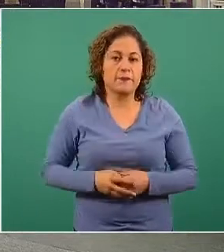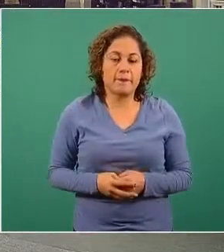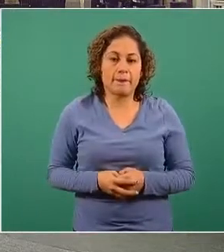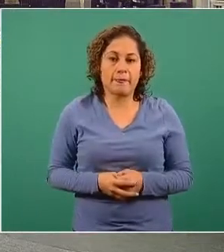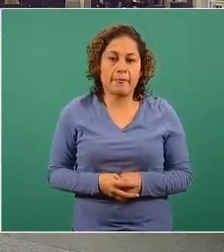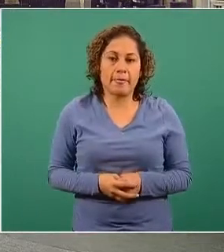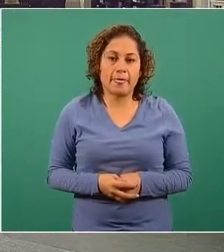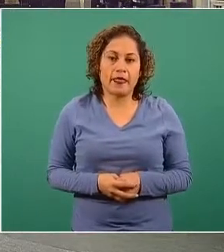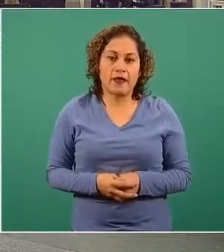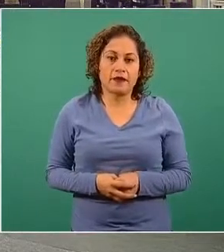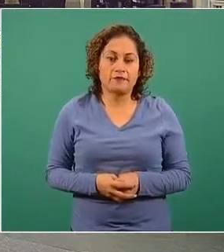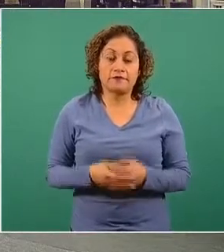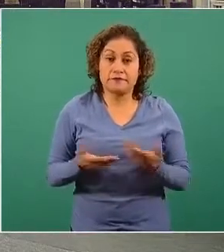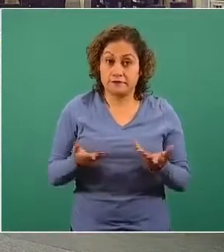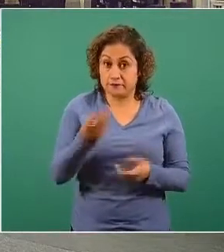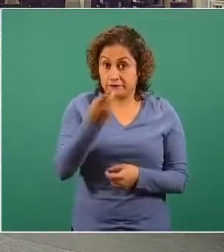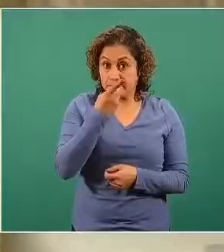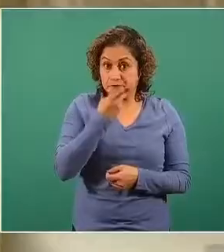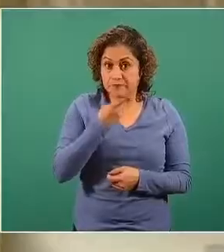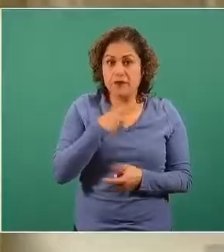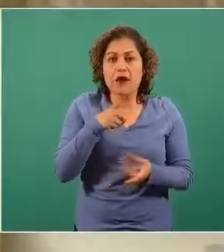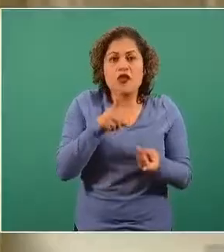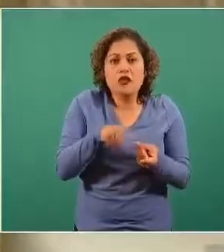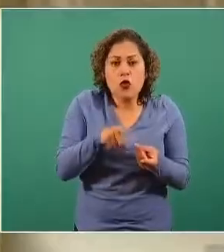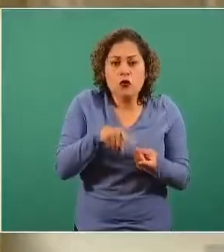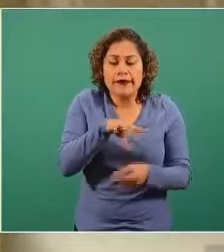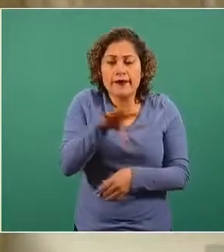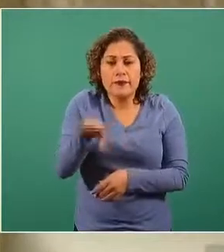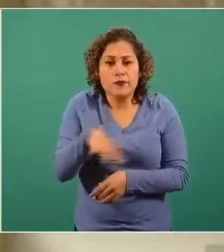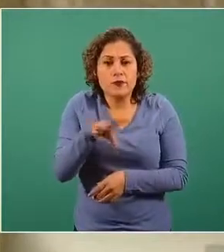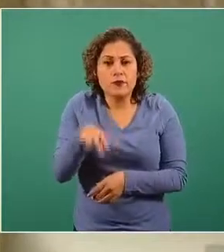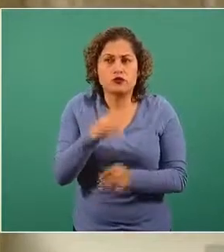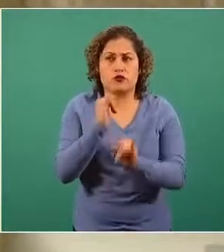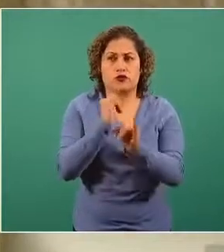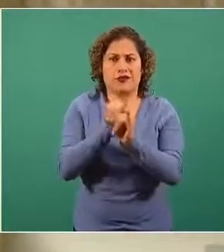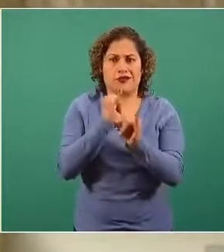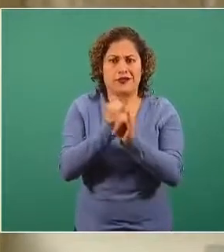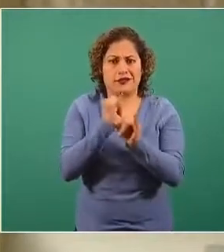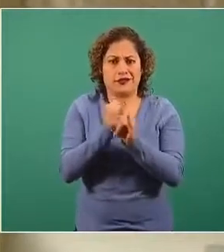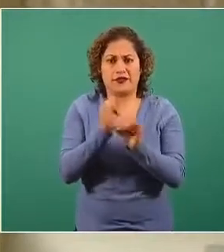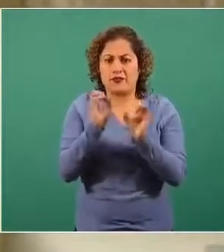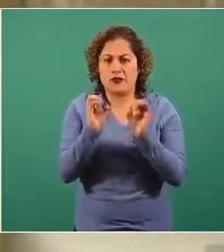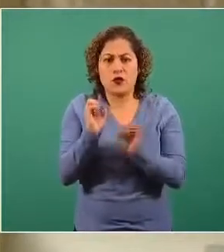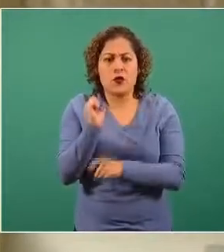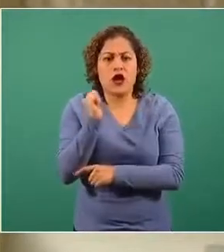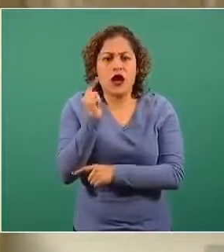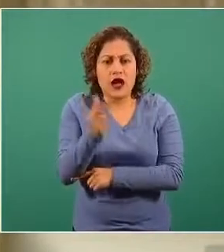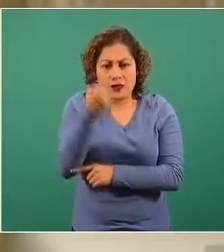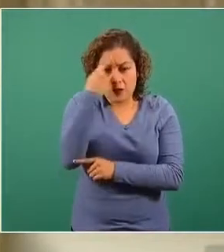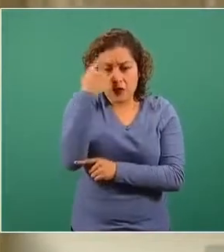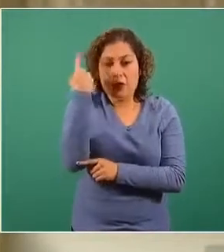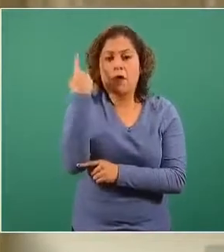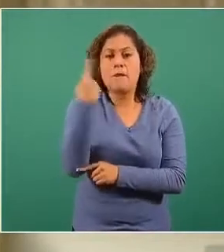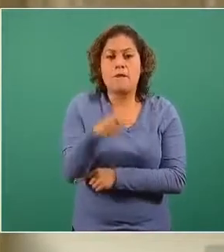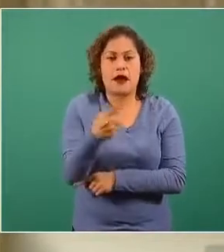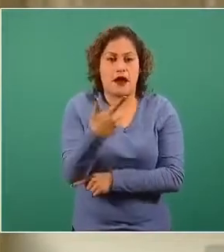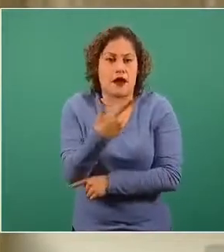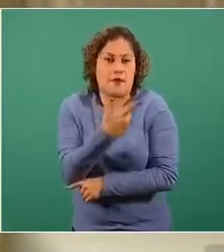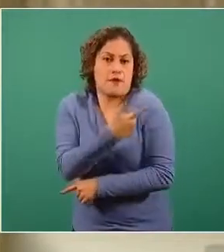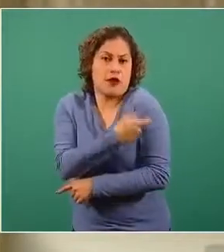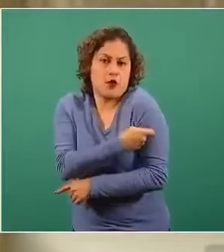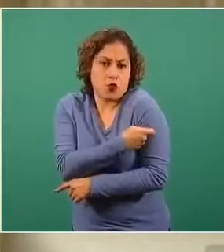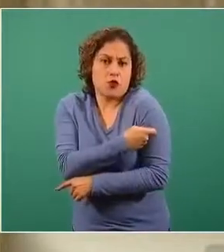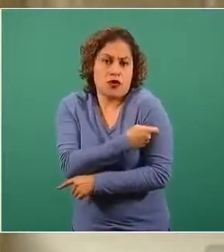encontrar algún lugar o si nos podría recomendar algún lugar en internet para poder buscar las fichas técnicas y documentos